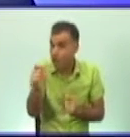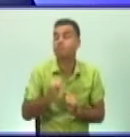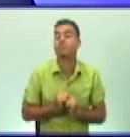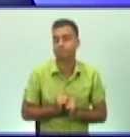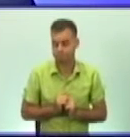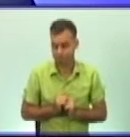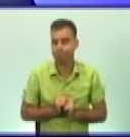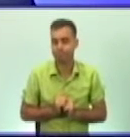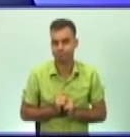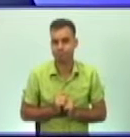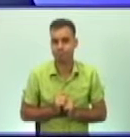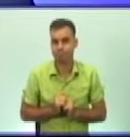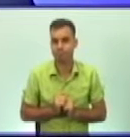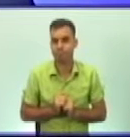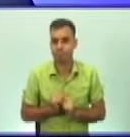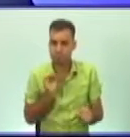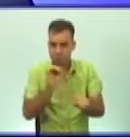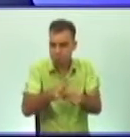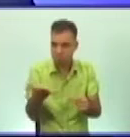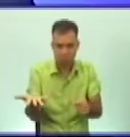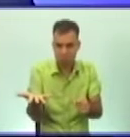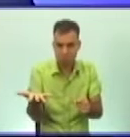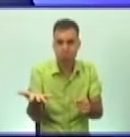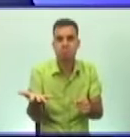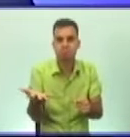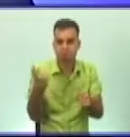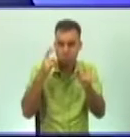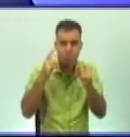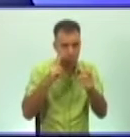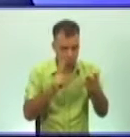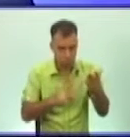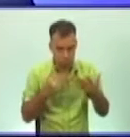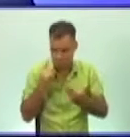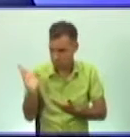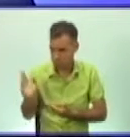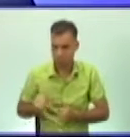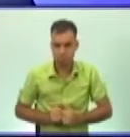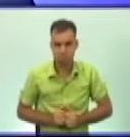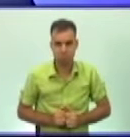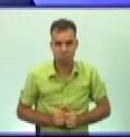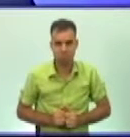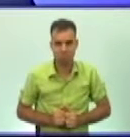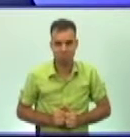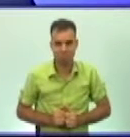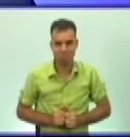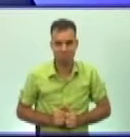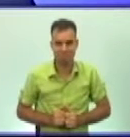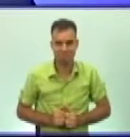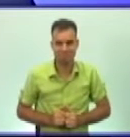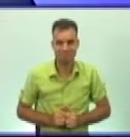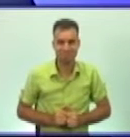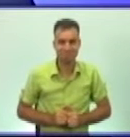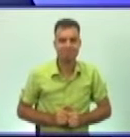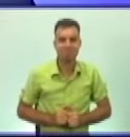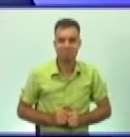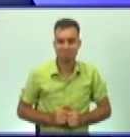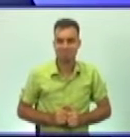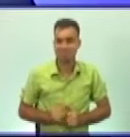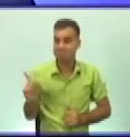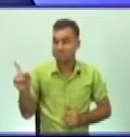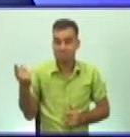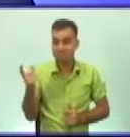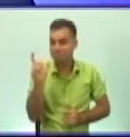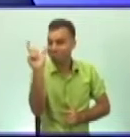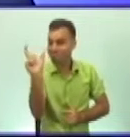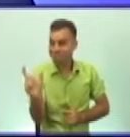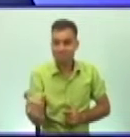Entonces vamos a empezar la clase revisando estas acciones, porque emplean términos que